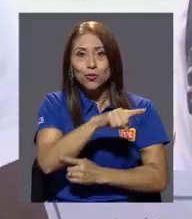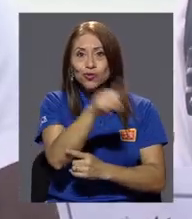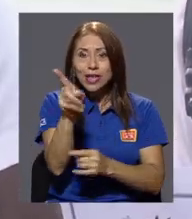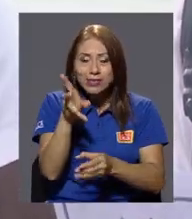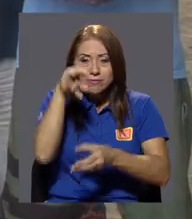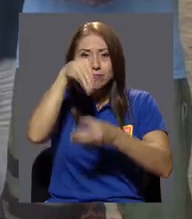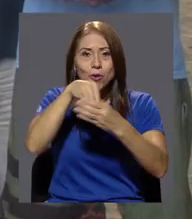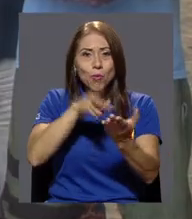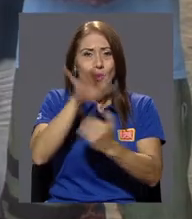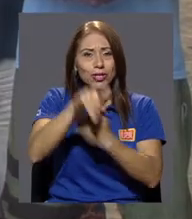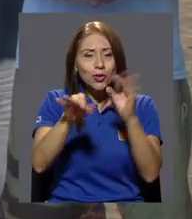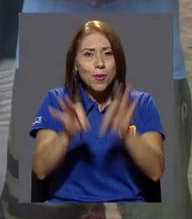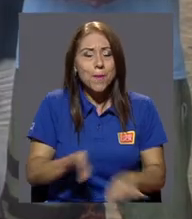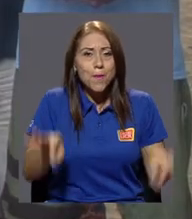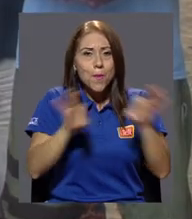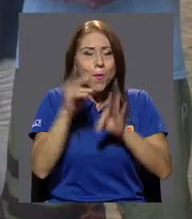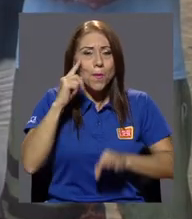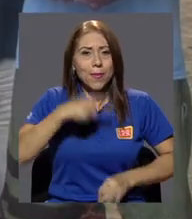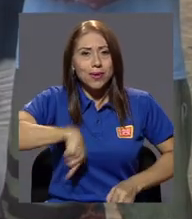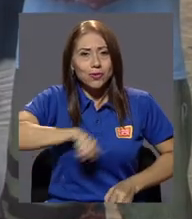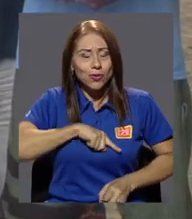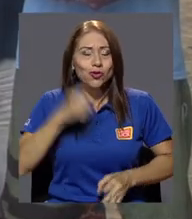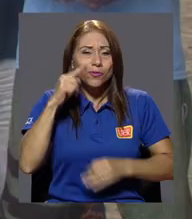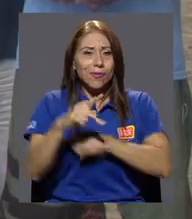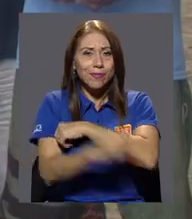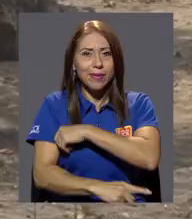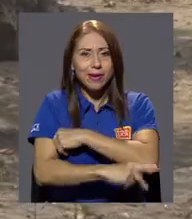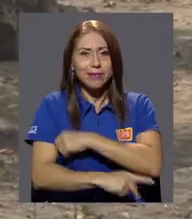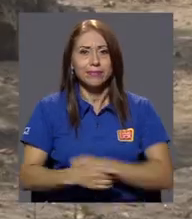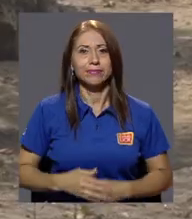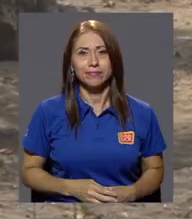un proyecto tan importante para nosotros y para